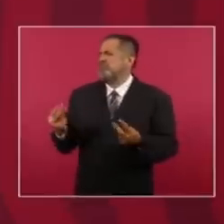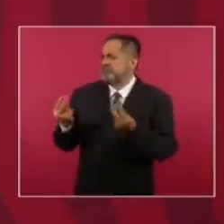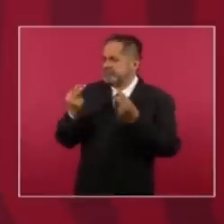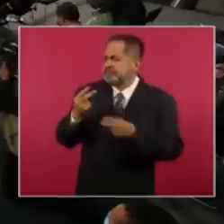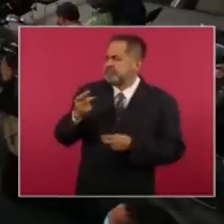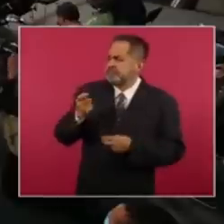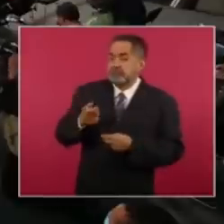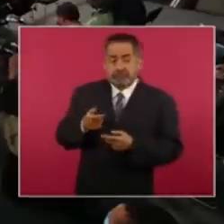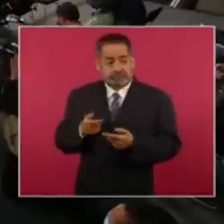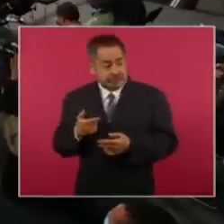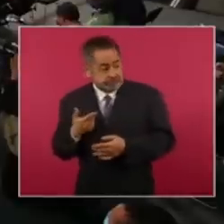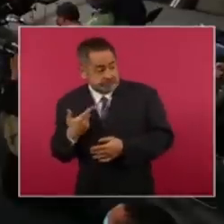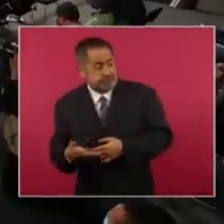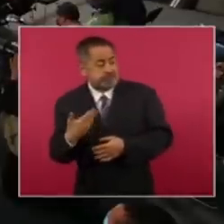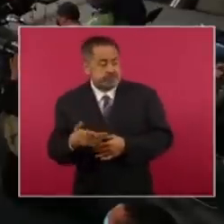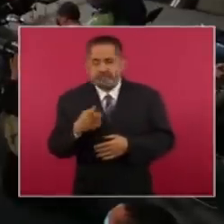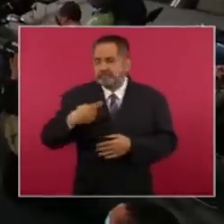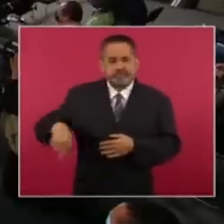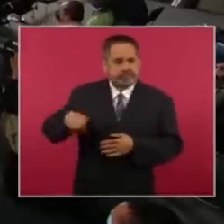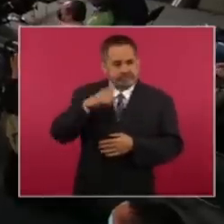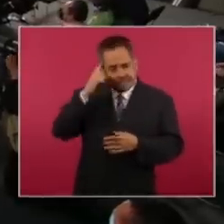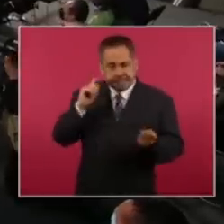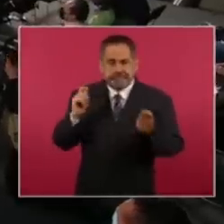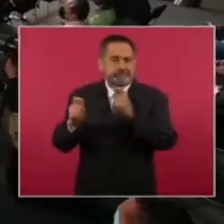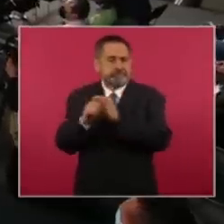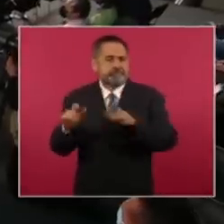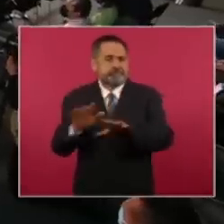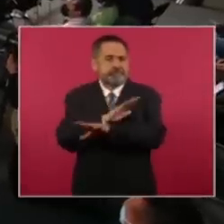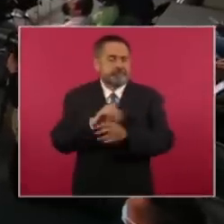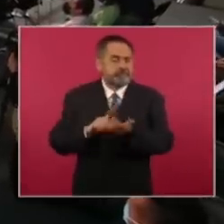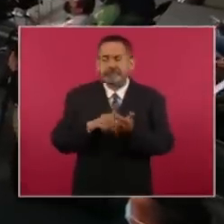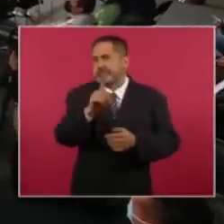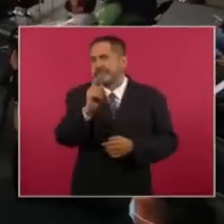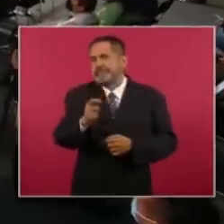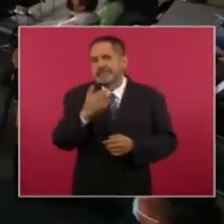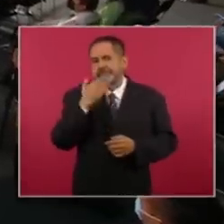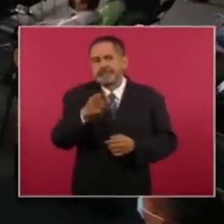viviendo un proceso de transformación, nada más porque también